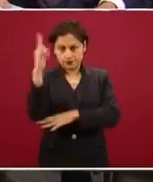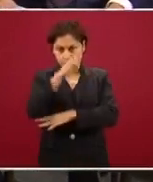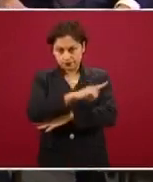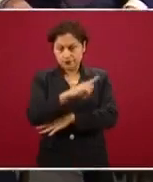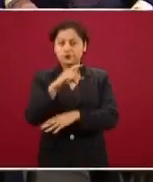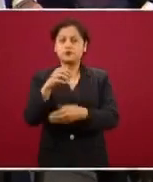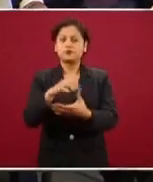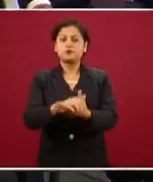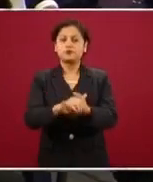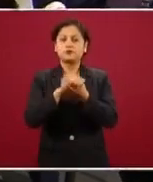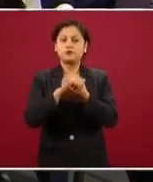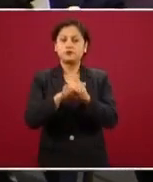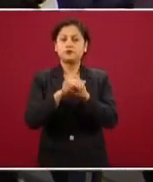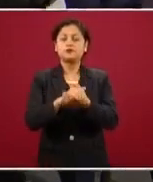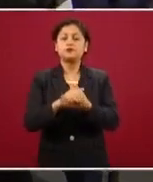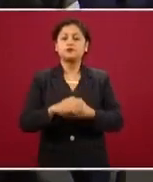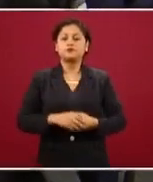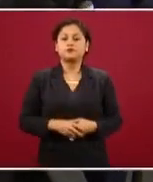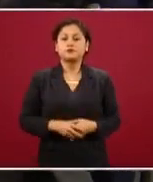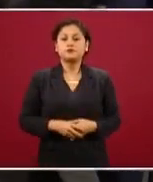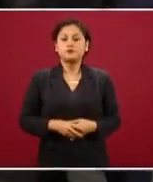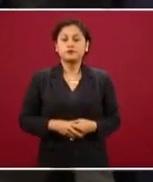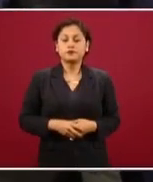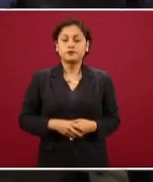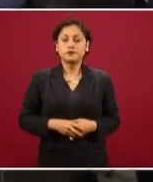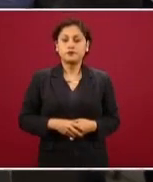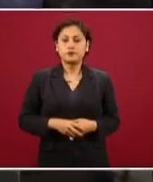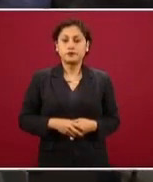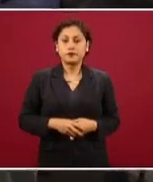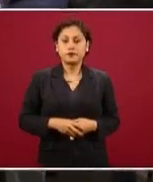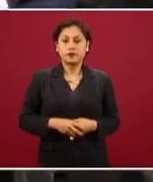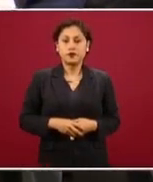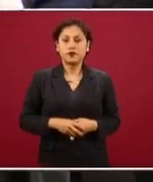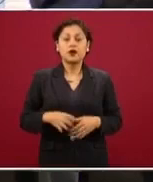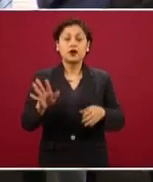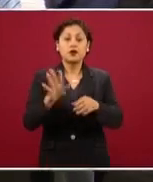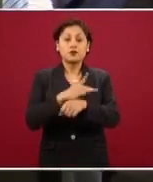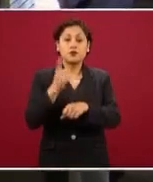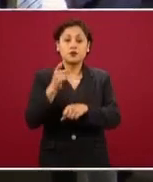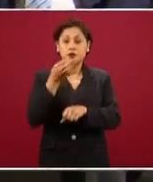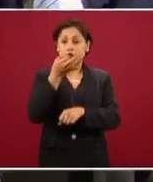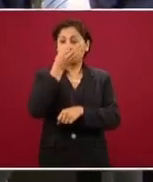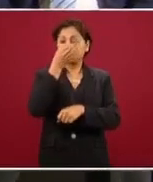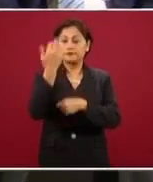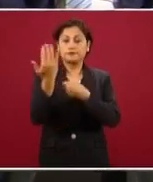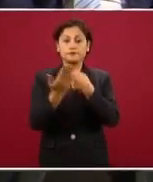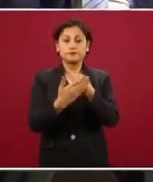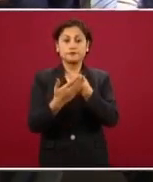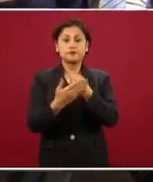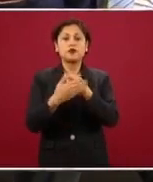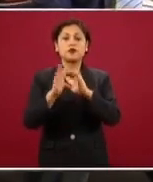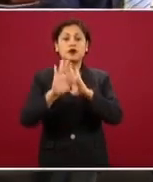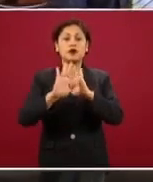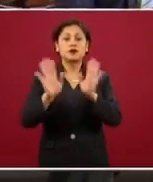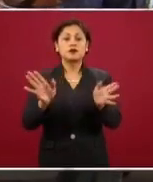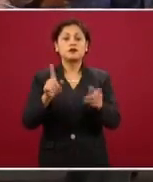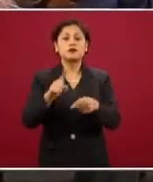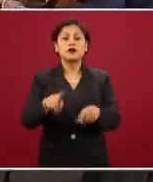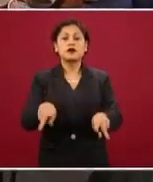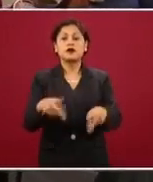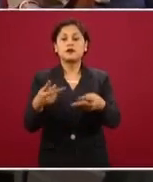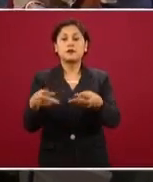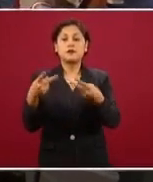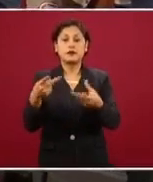ya van a empezar a venderse los boletos, los cachitos de